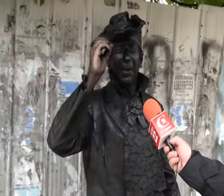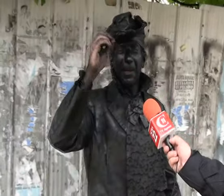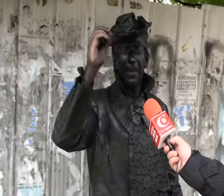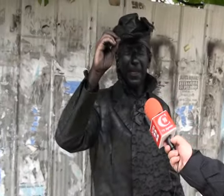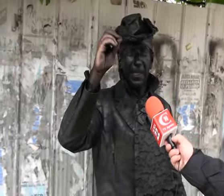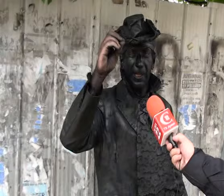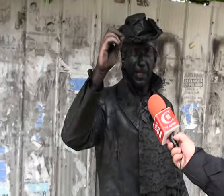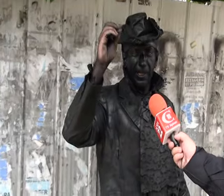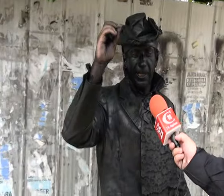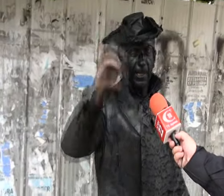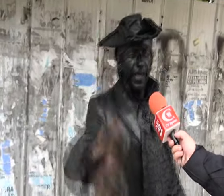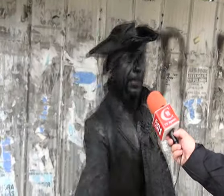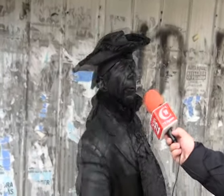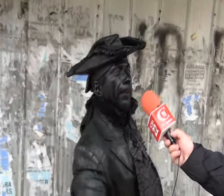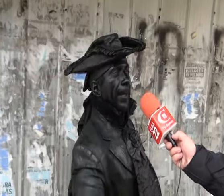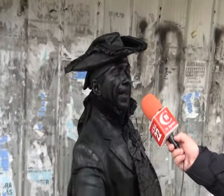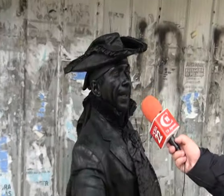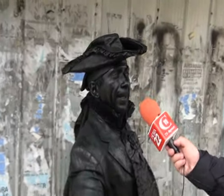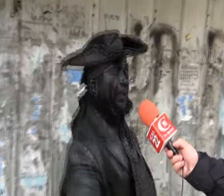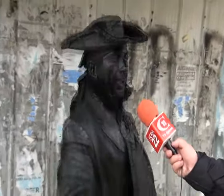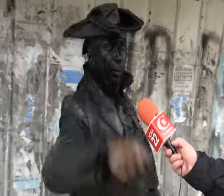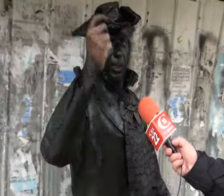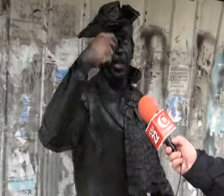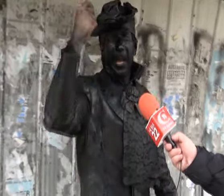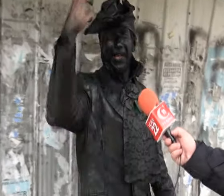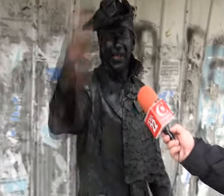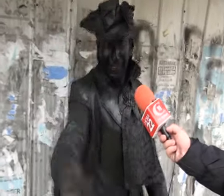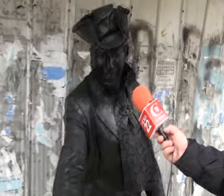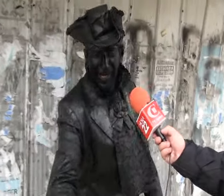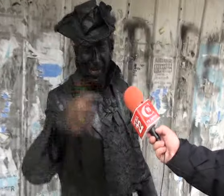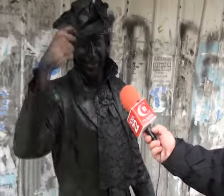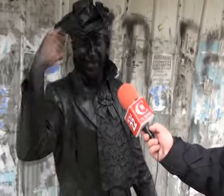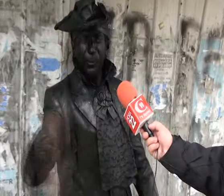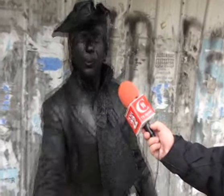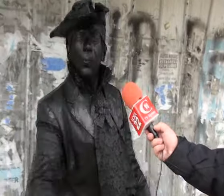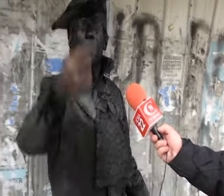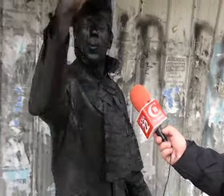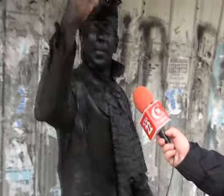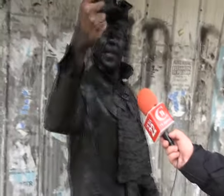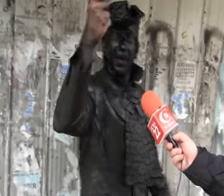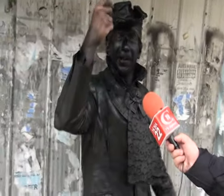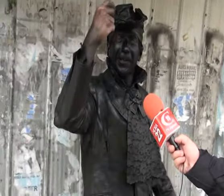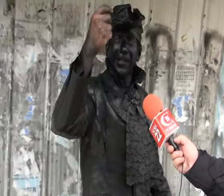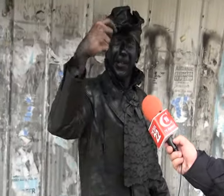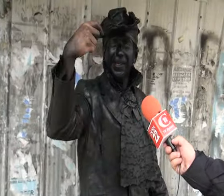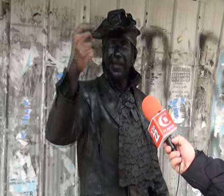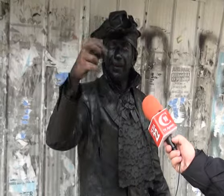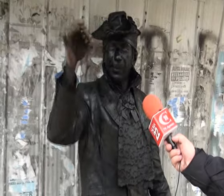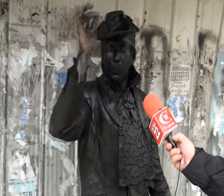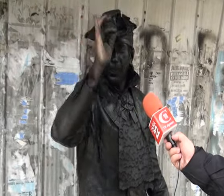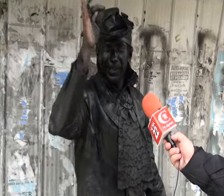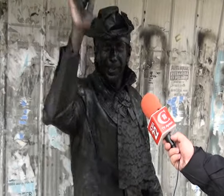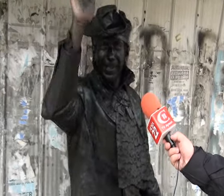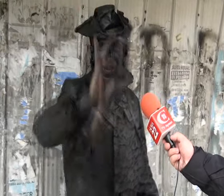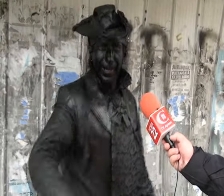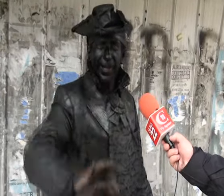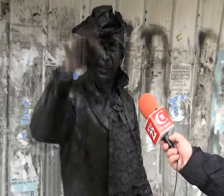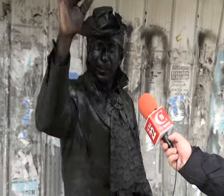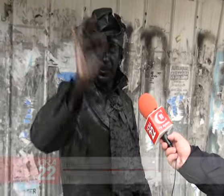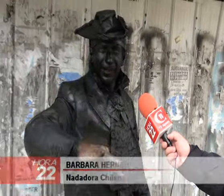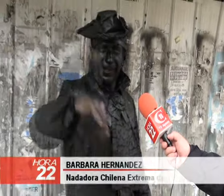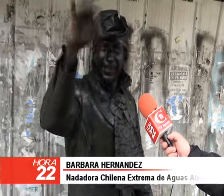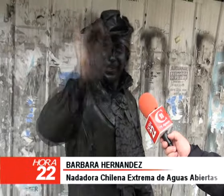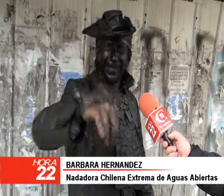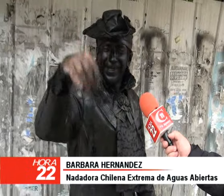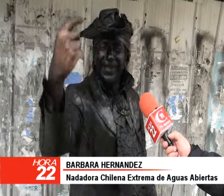Es que lo que pasa es que genera la sombra. Entonces, al echarlo, casi siempre uno hace